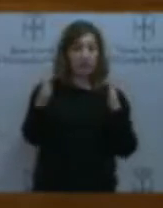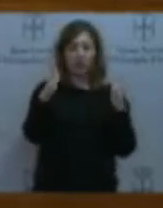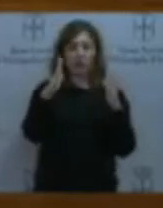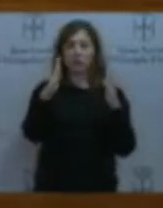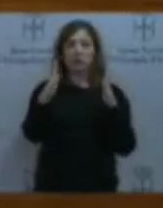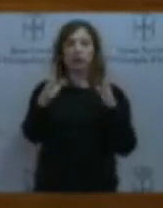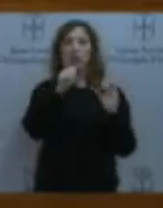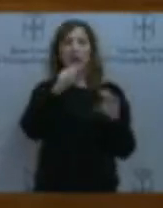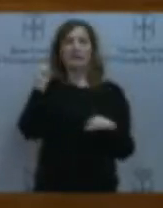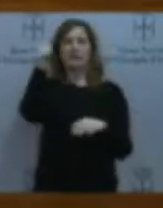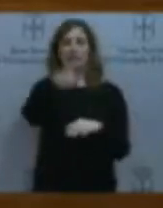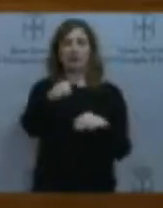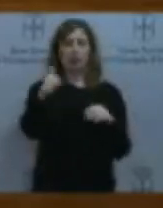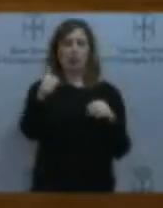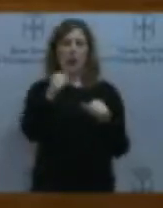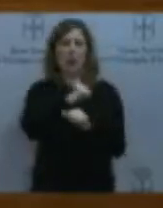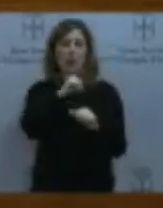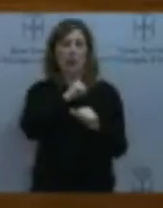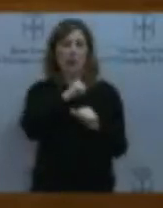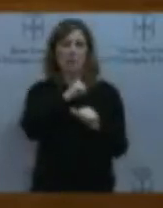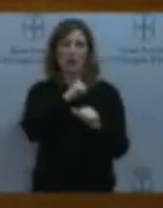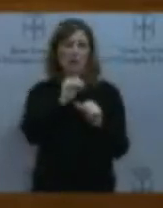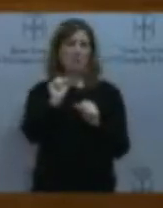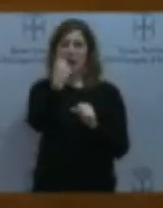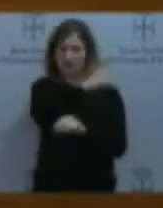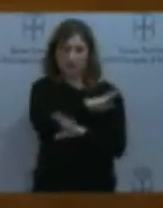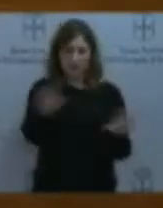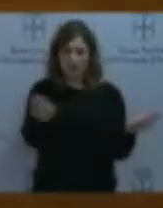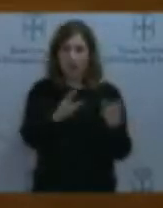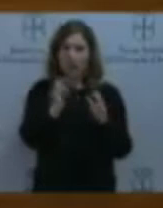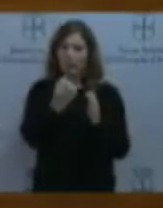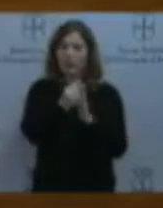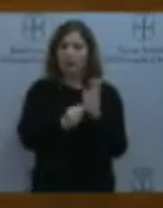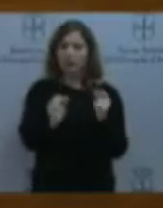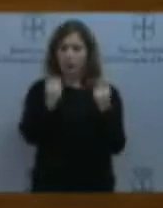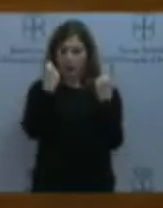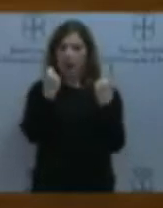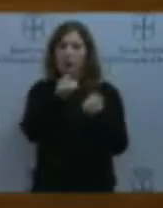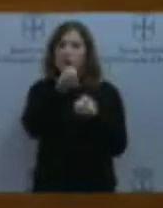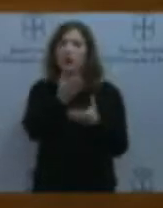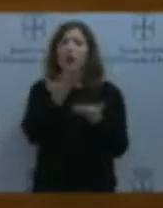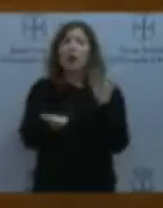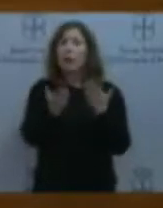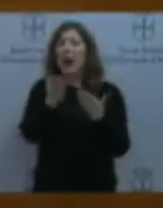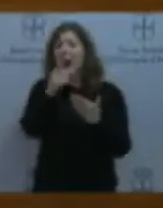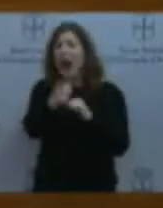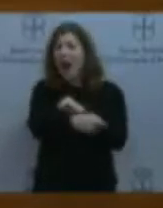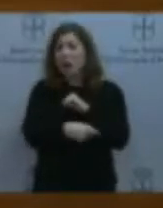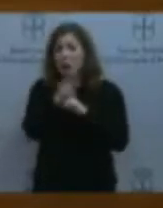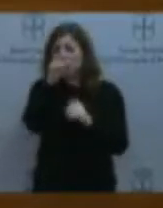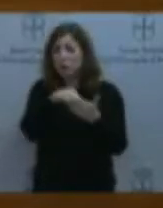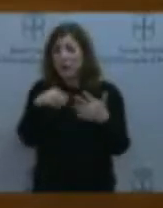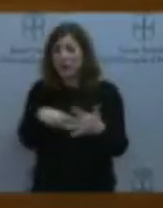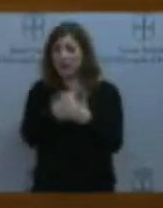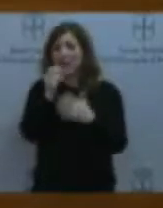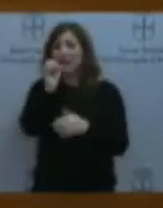bajo de desempleo, 7%. Utilicemos simplemente datos oficiales. Y comparémoslo con agosto de 2017,